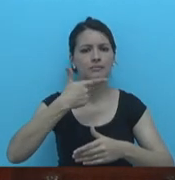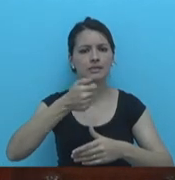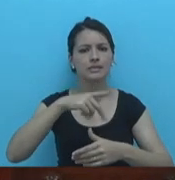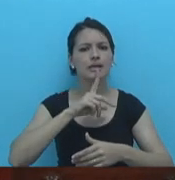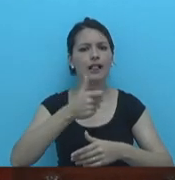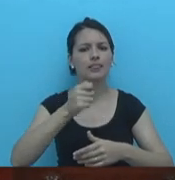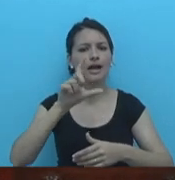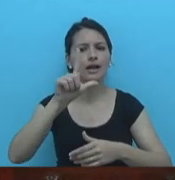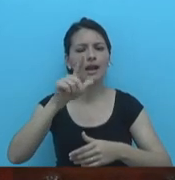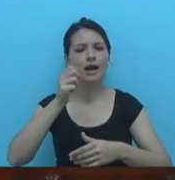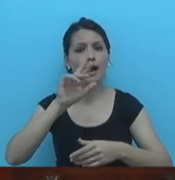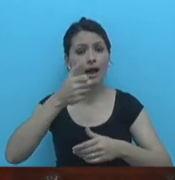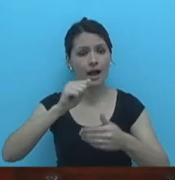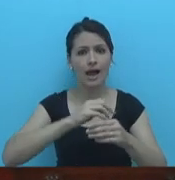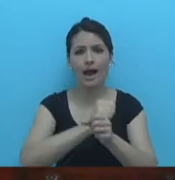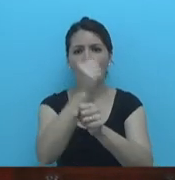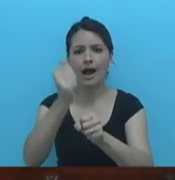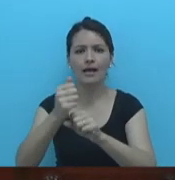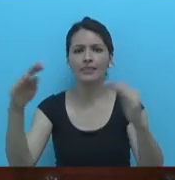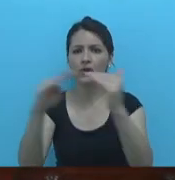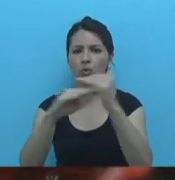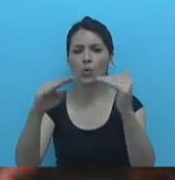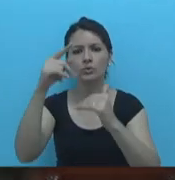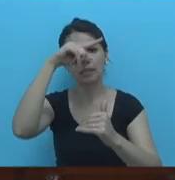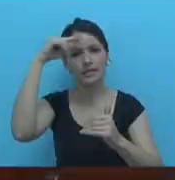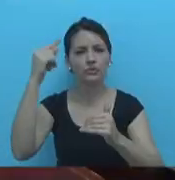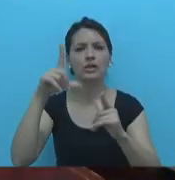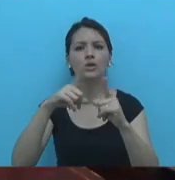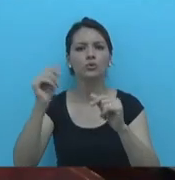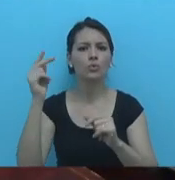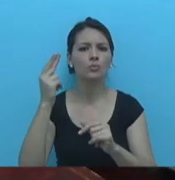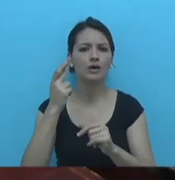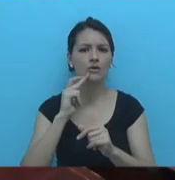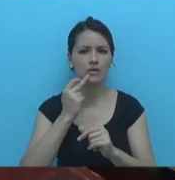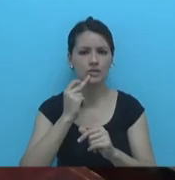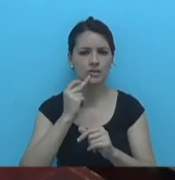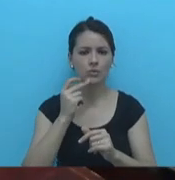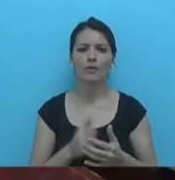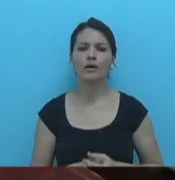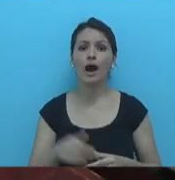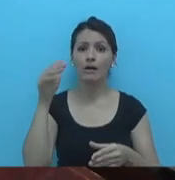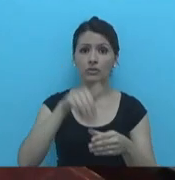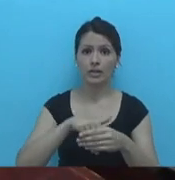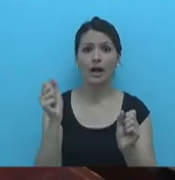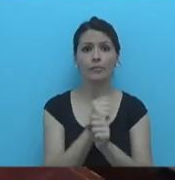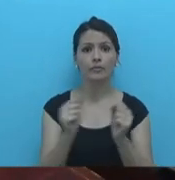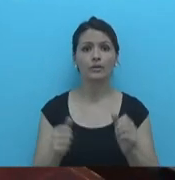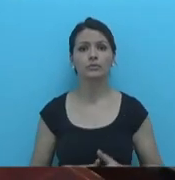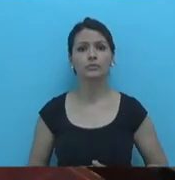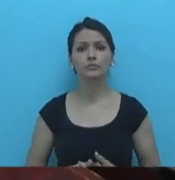la autovía Ruta Nacional 19. A votación el tratamiento sobre tablas, aprobado. A votación el proyecto, aprobado.